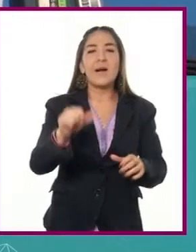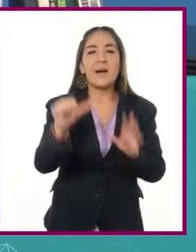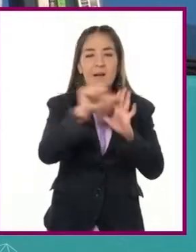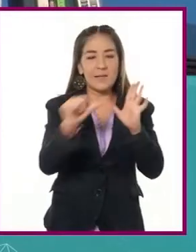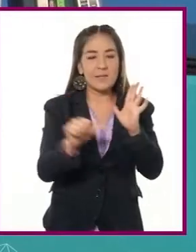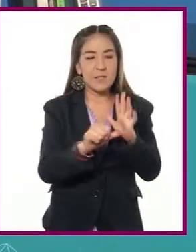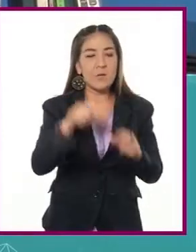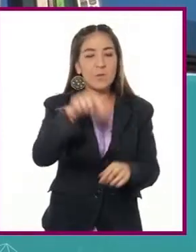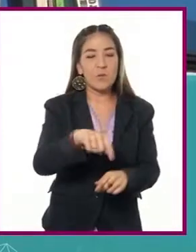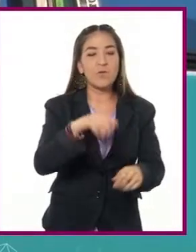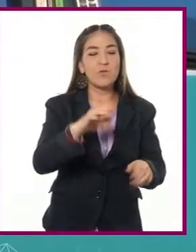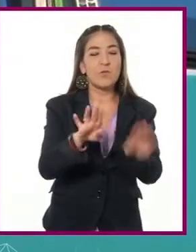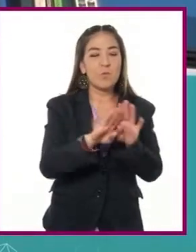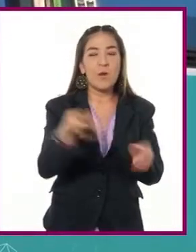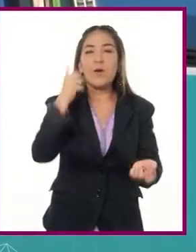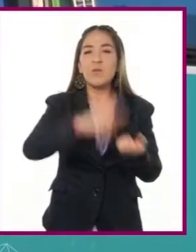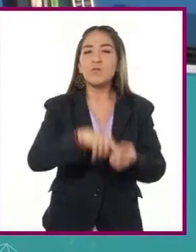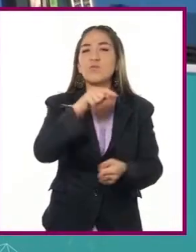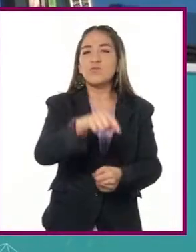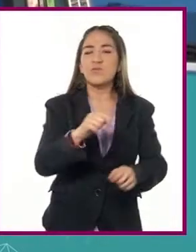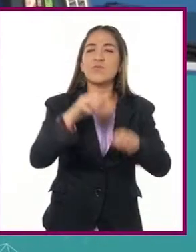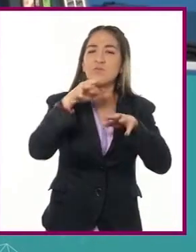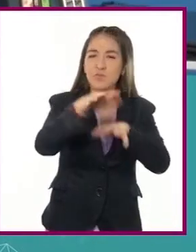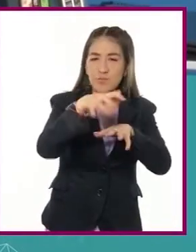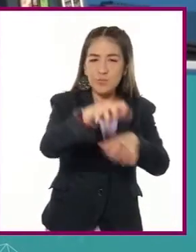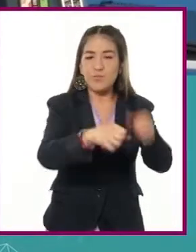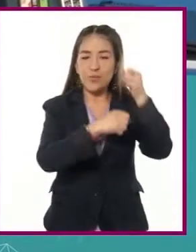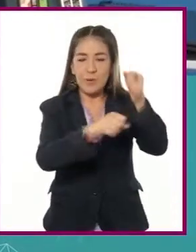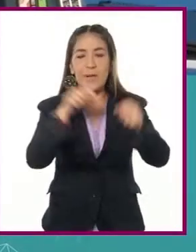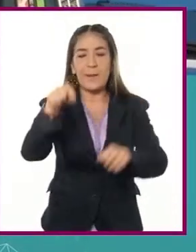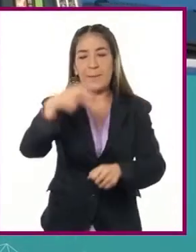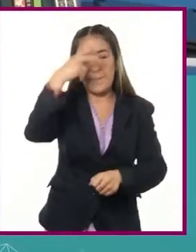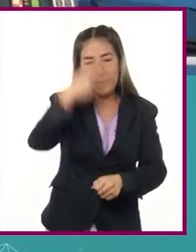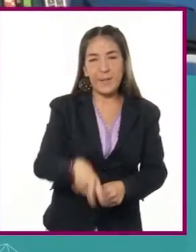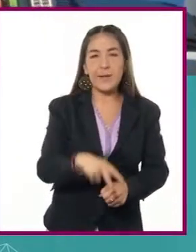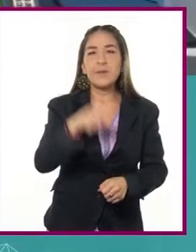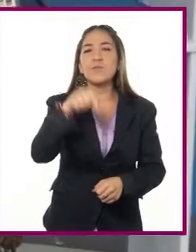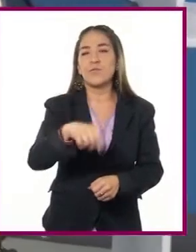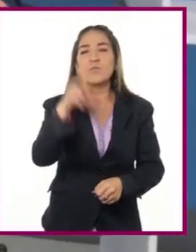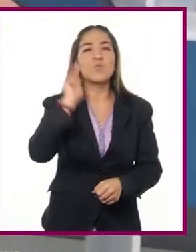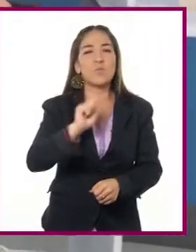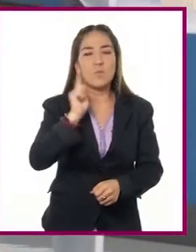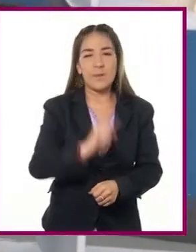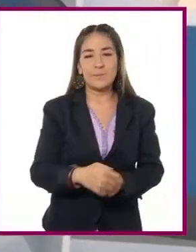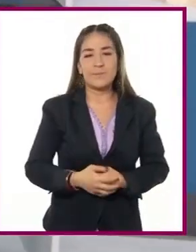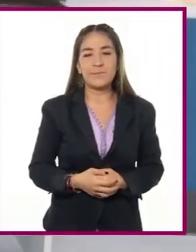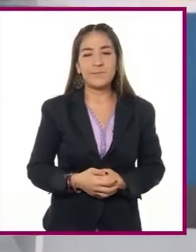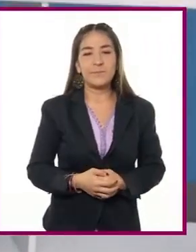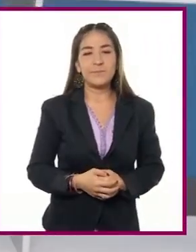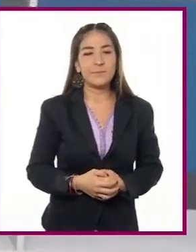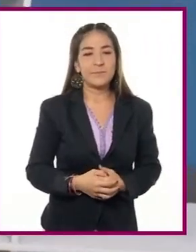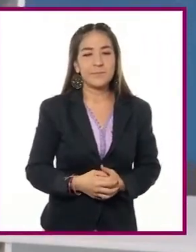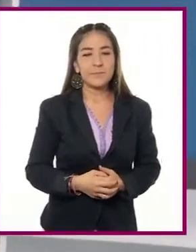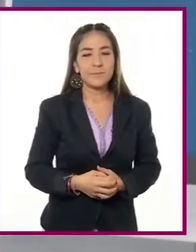Estado mexicano y el sufragio femenino de Enriqueta Tuñón. Dice así: